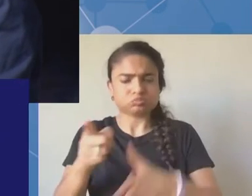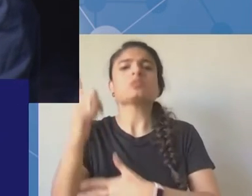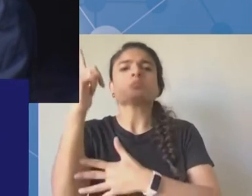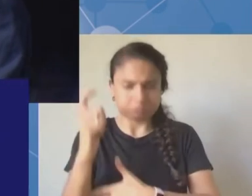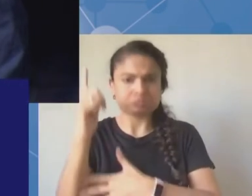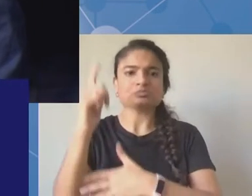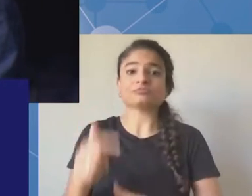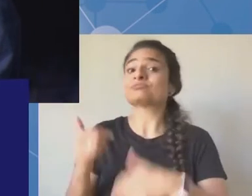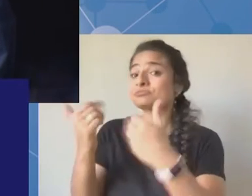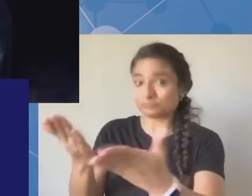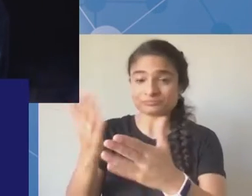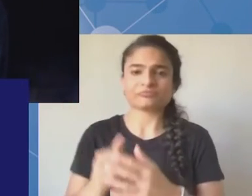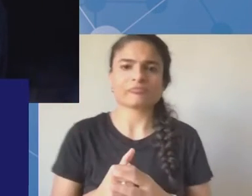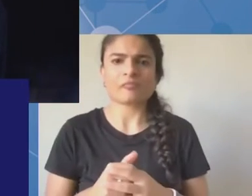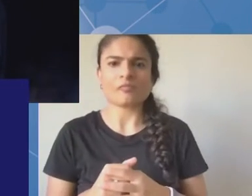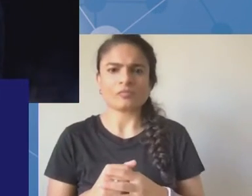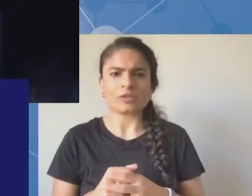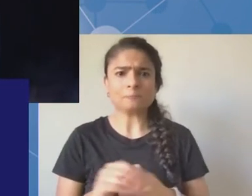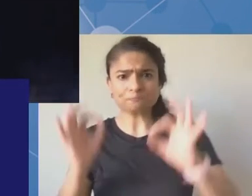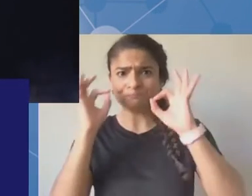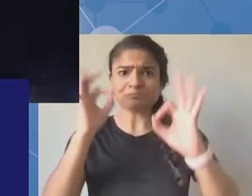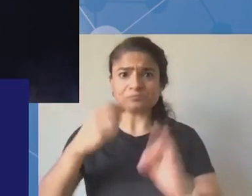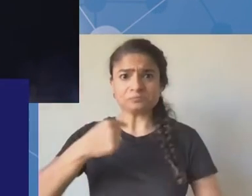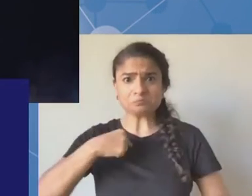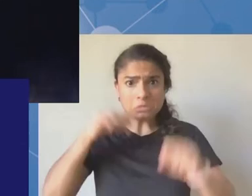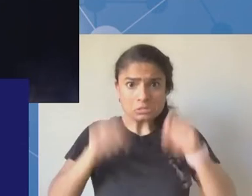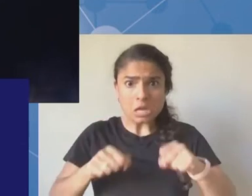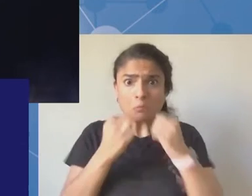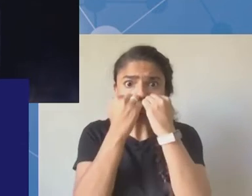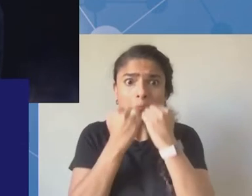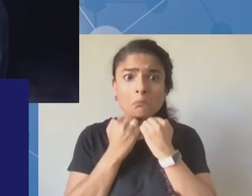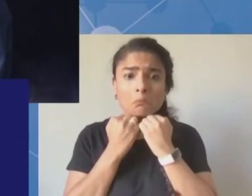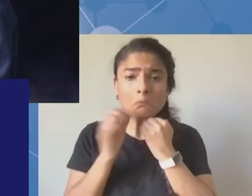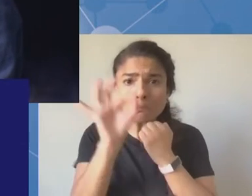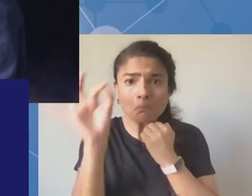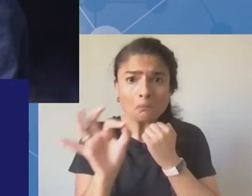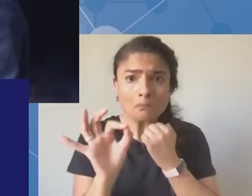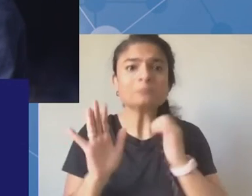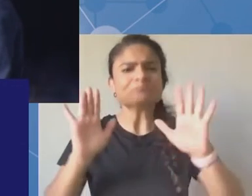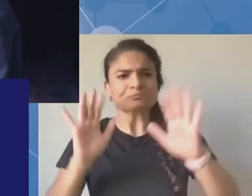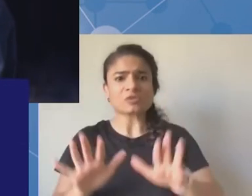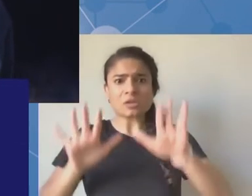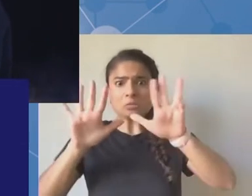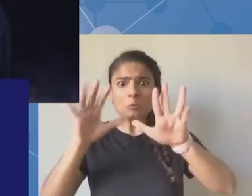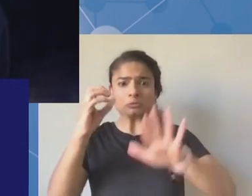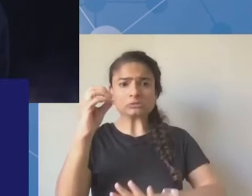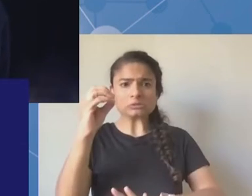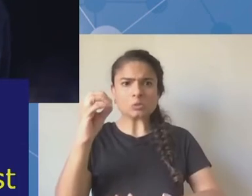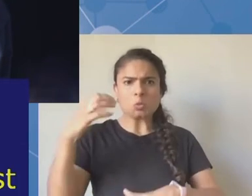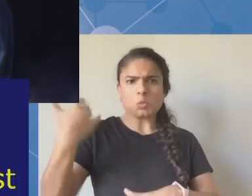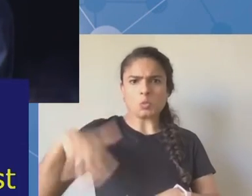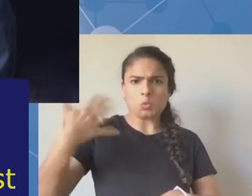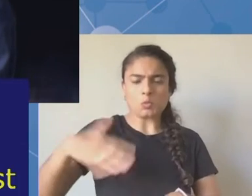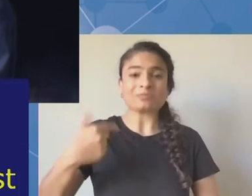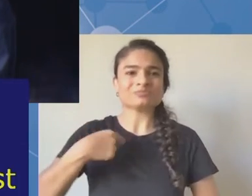90 segundos. Gracias. ¿Puedo quitarme la mascarilla? Sí, por favor. Soy activista a favor de los